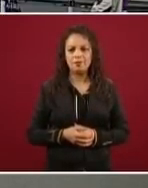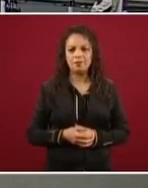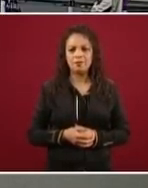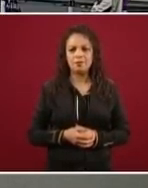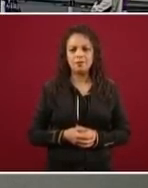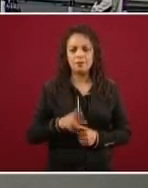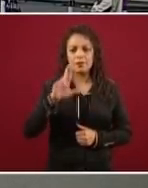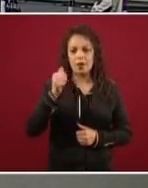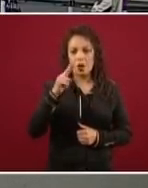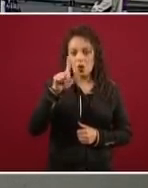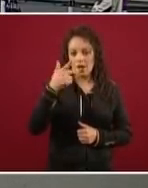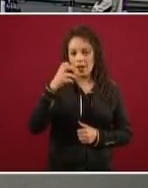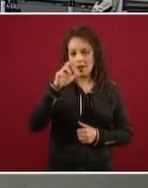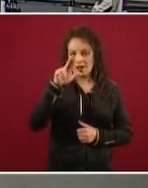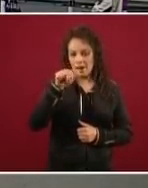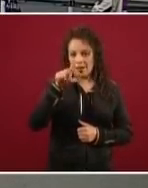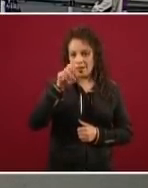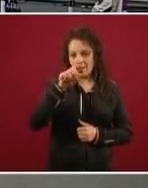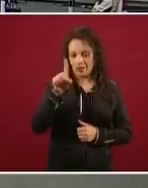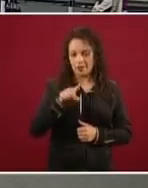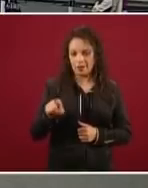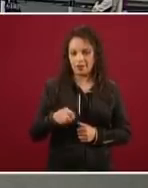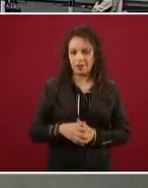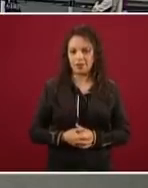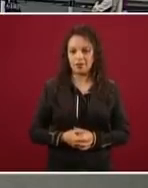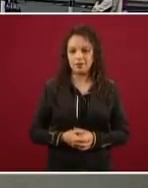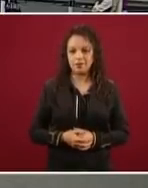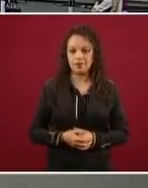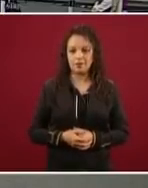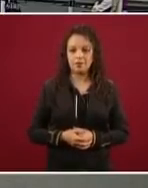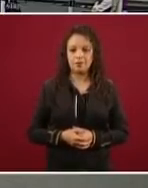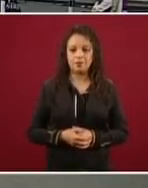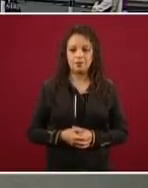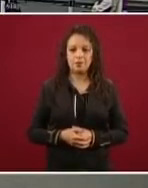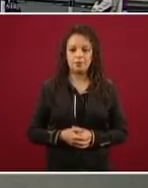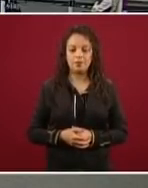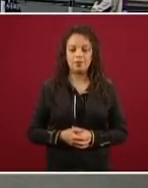seguí raúl hernández que da igual